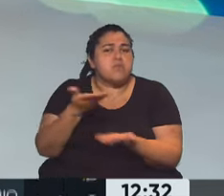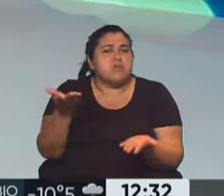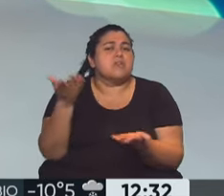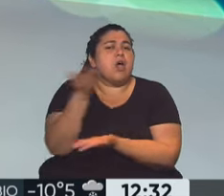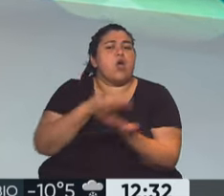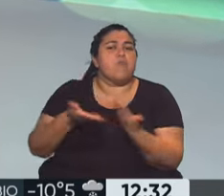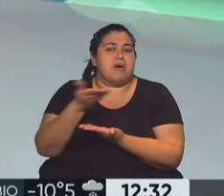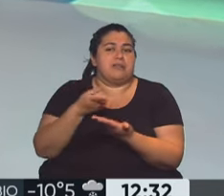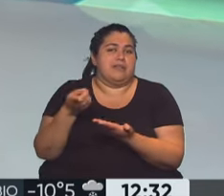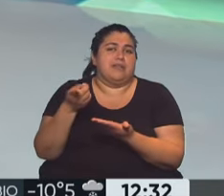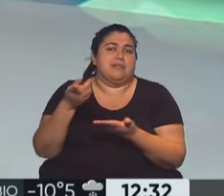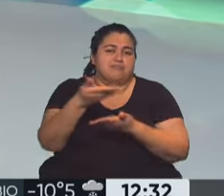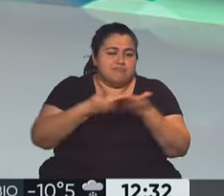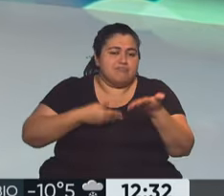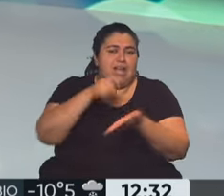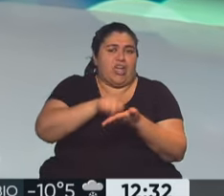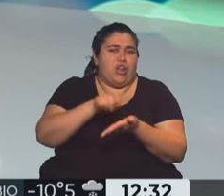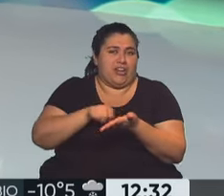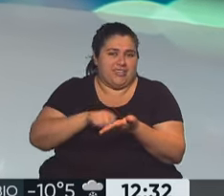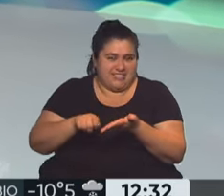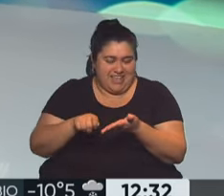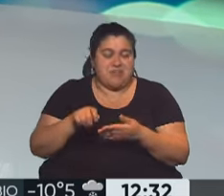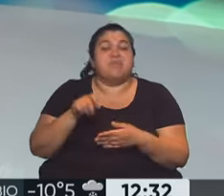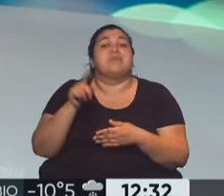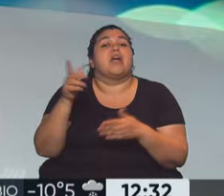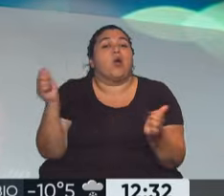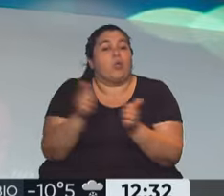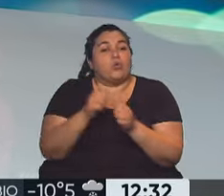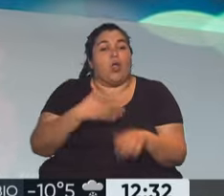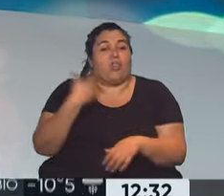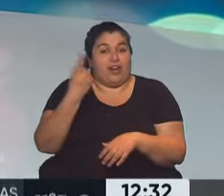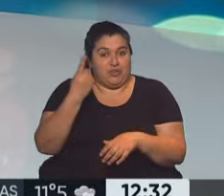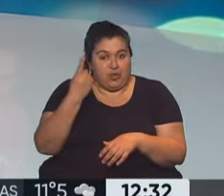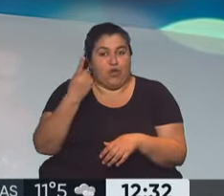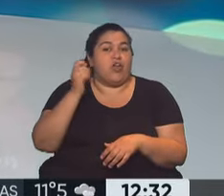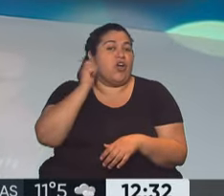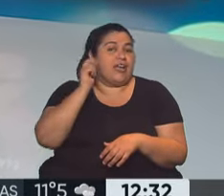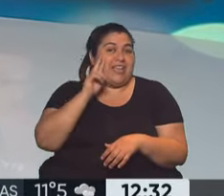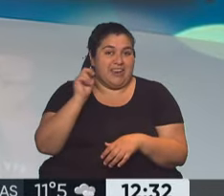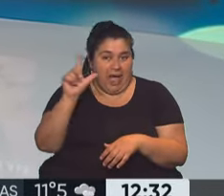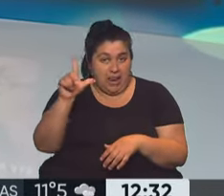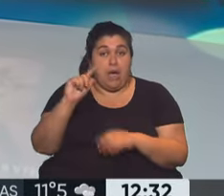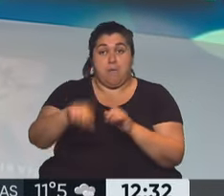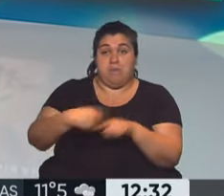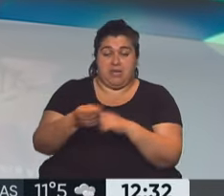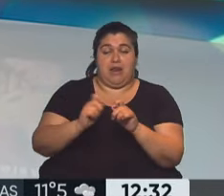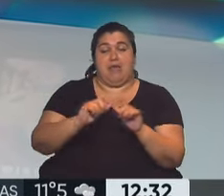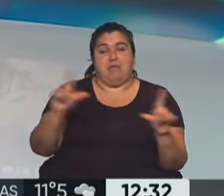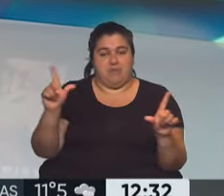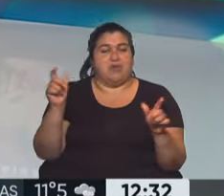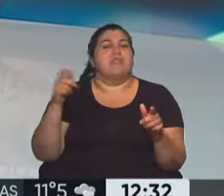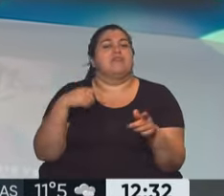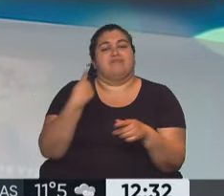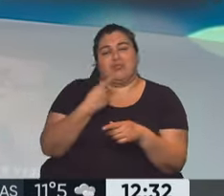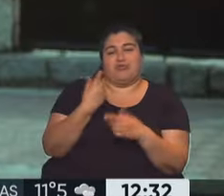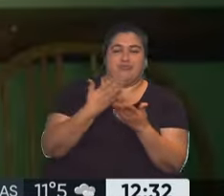su debut como guionista en el mundo del cine, acompañando al director a Santiago Giralt. Se estrena mañana. Norma, estuvimos en la Van